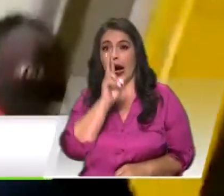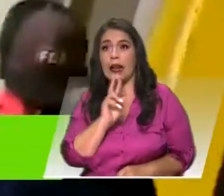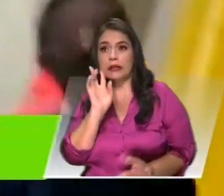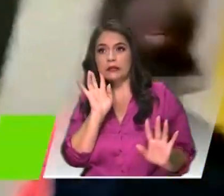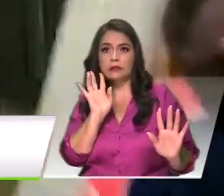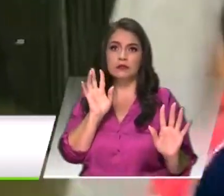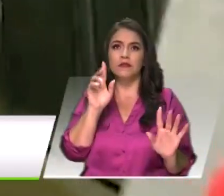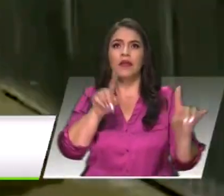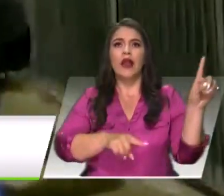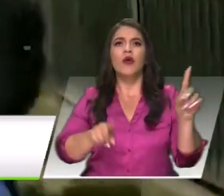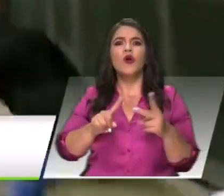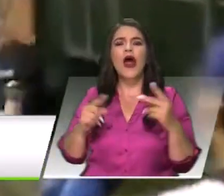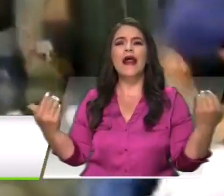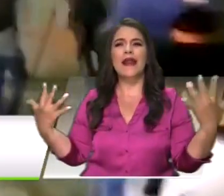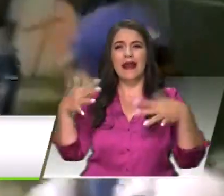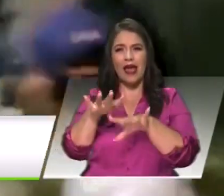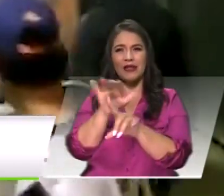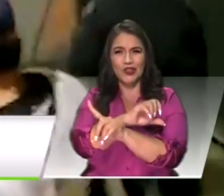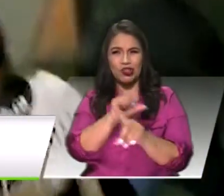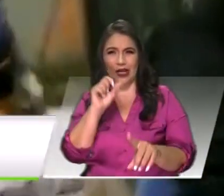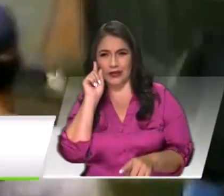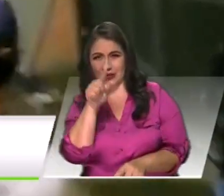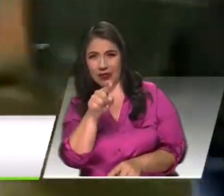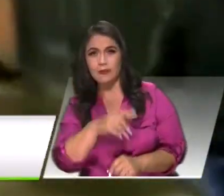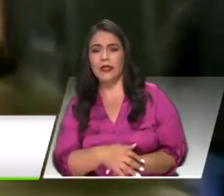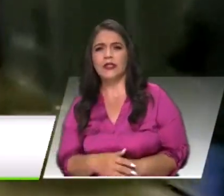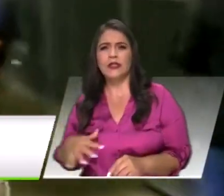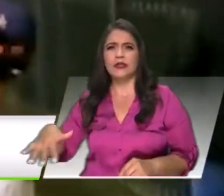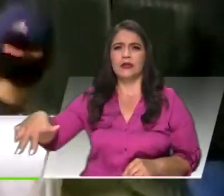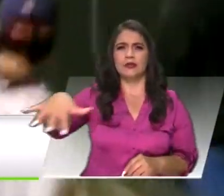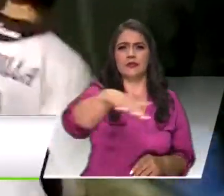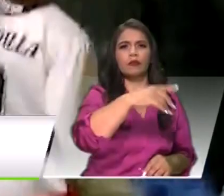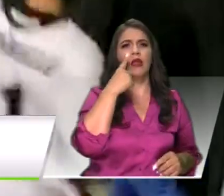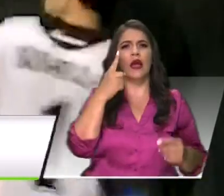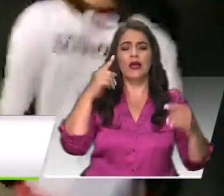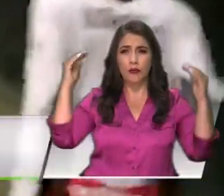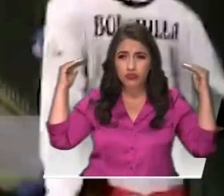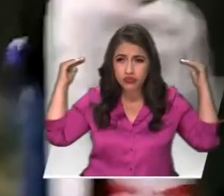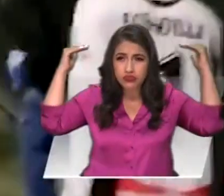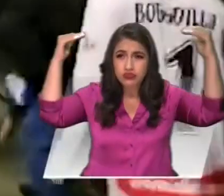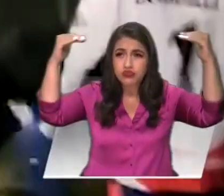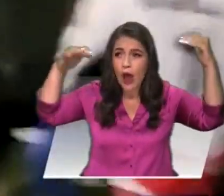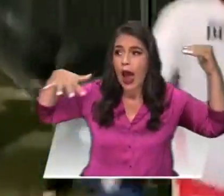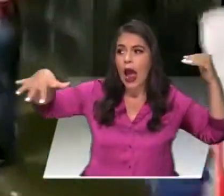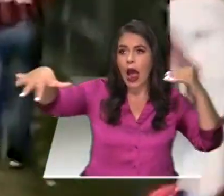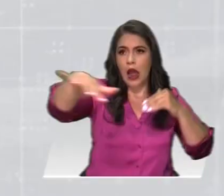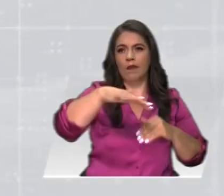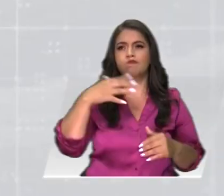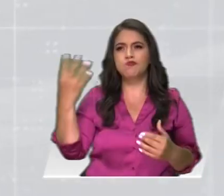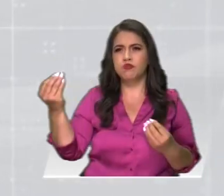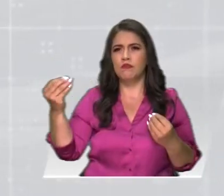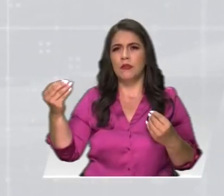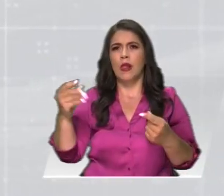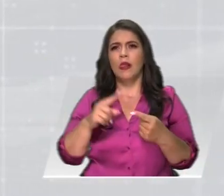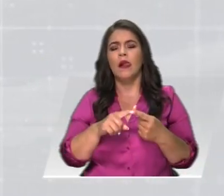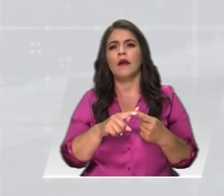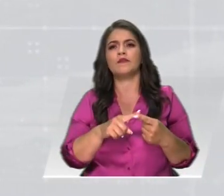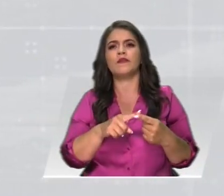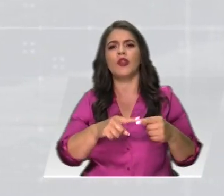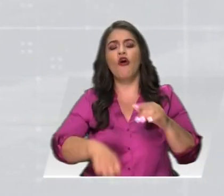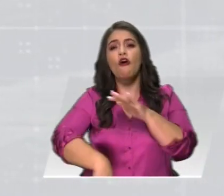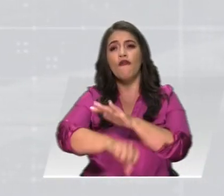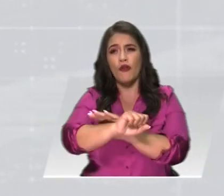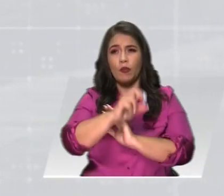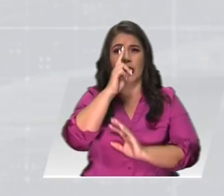a versiones en redes, el enfrentamiento habría empezado en las tribunas de la cancha Marte número 1, donde se jugó un partido de fútbol